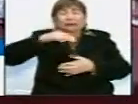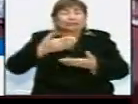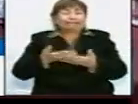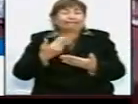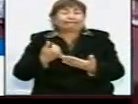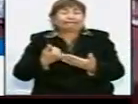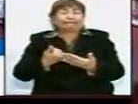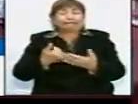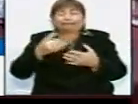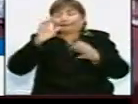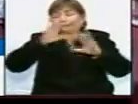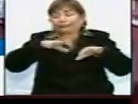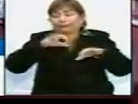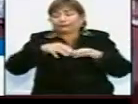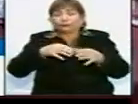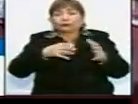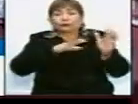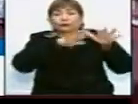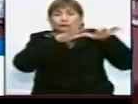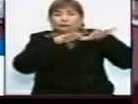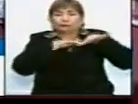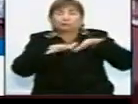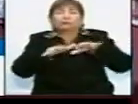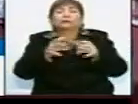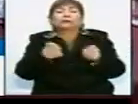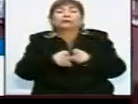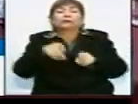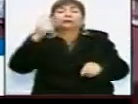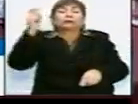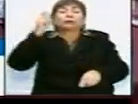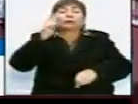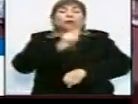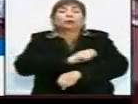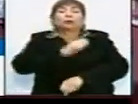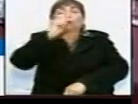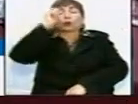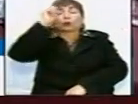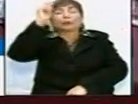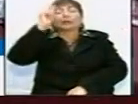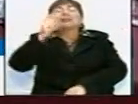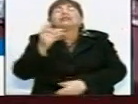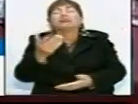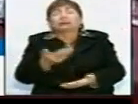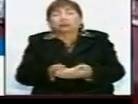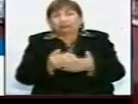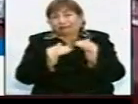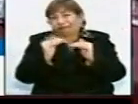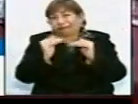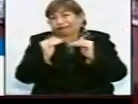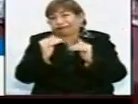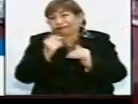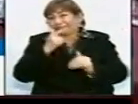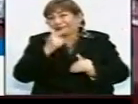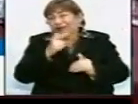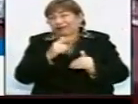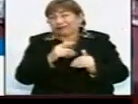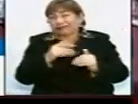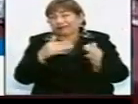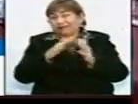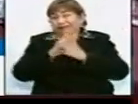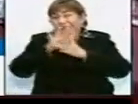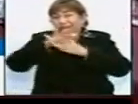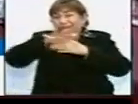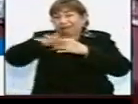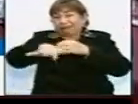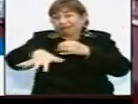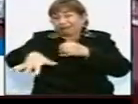la llegada de estos cauces enormes tanto a piedra como a tumbes se podría regular el agua para que no se forme la niña no se rebalsa